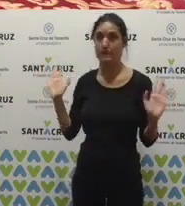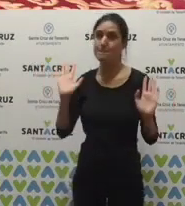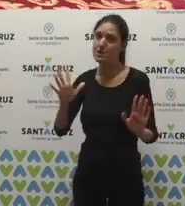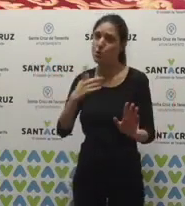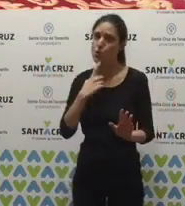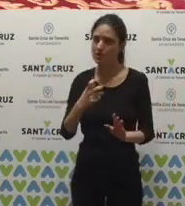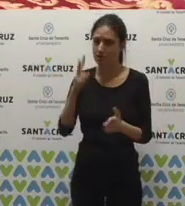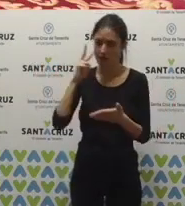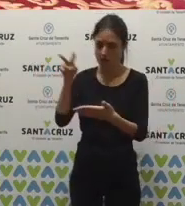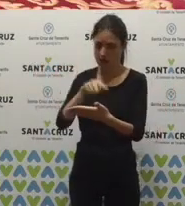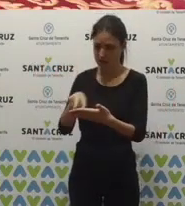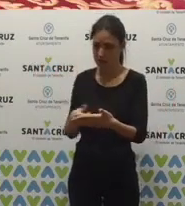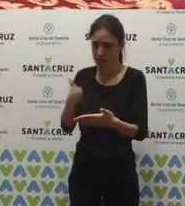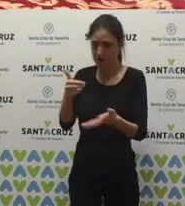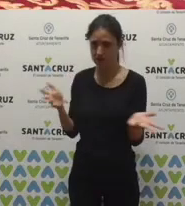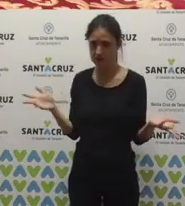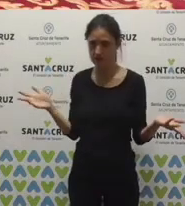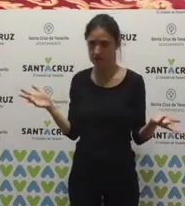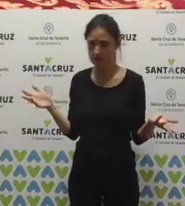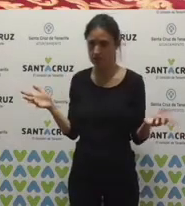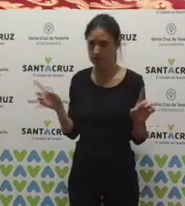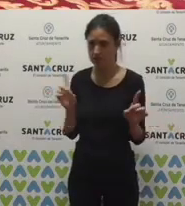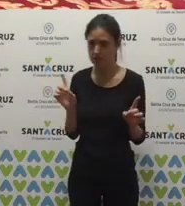sí está bien